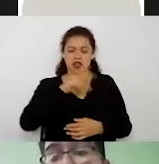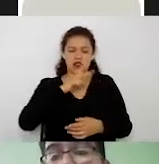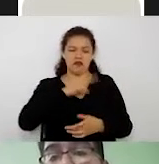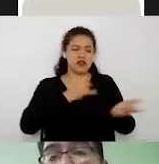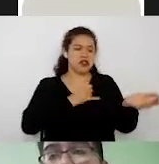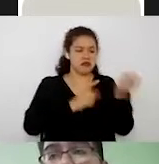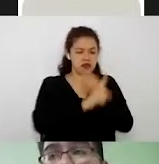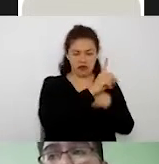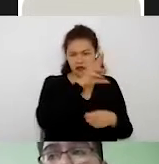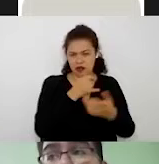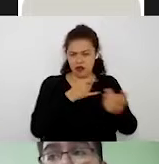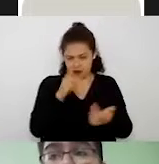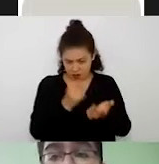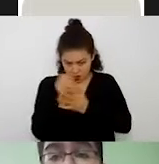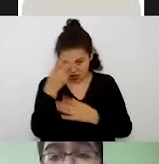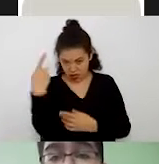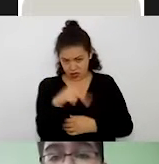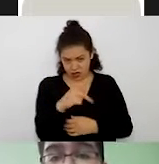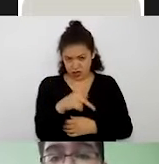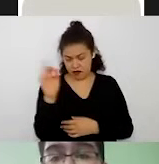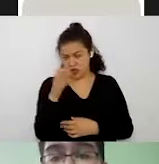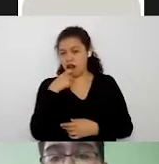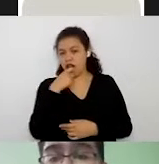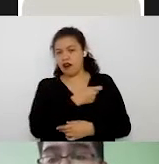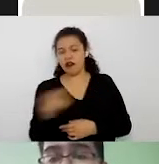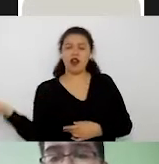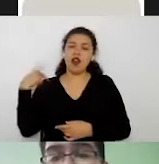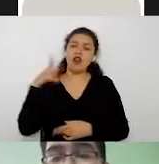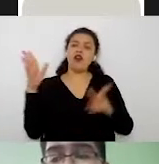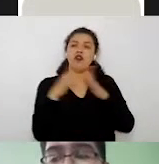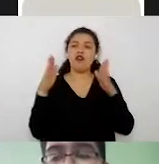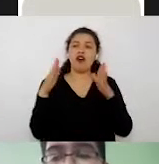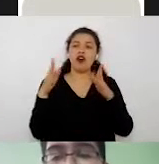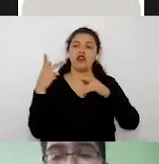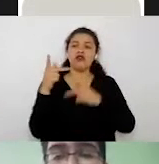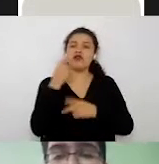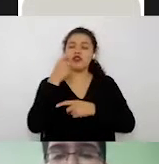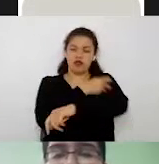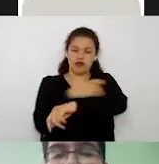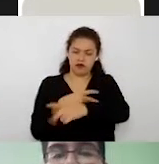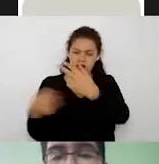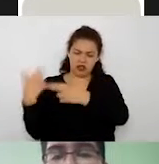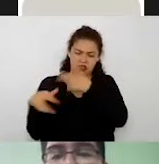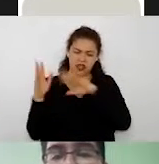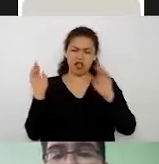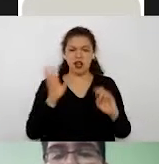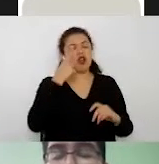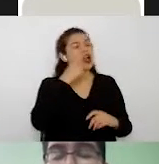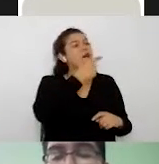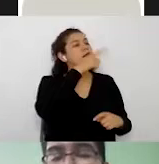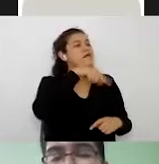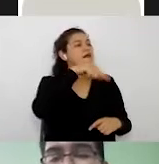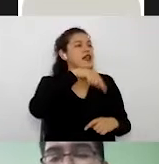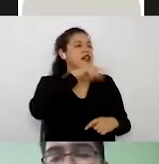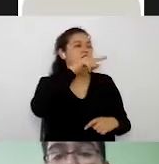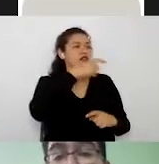lo mejor ser un niño que no iba a regresar con su familia y al día siguiente nos iban a reportar, oye, ¿sabes qué? Ese día se robaron un